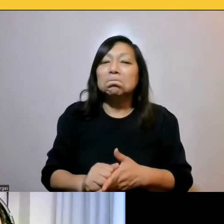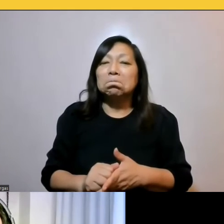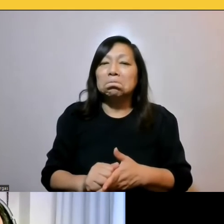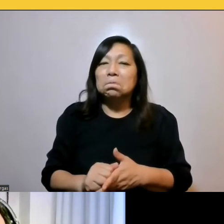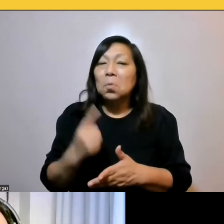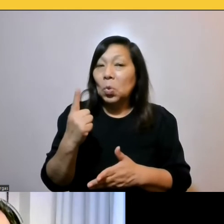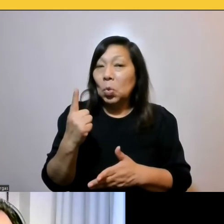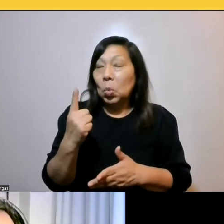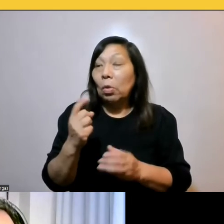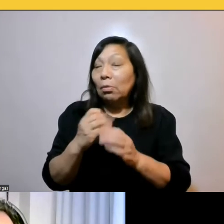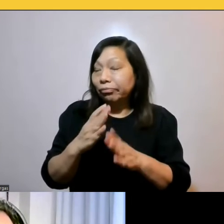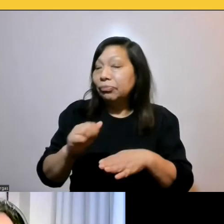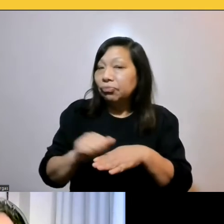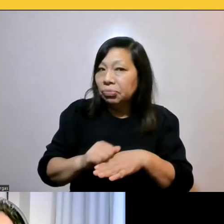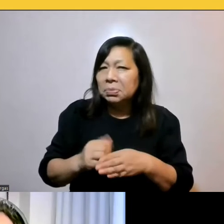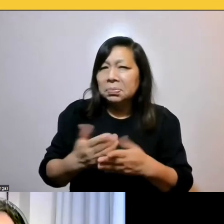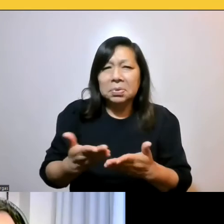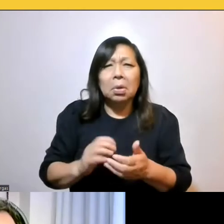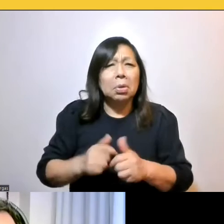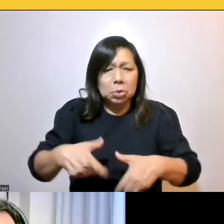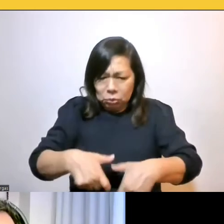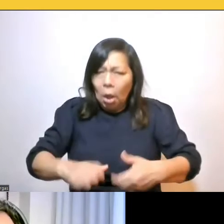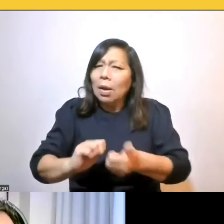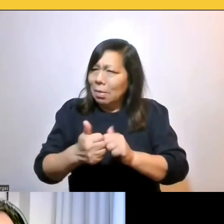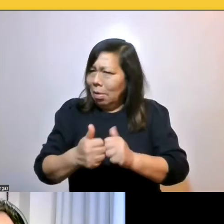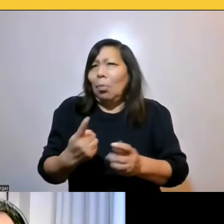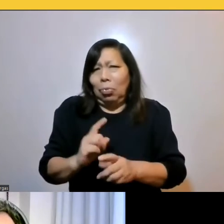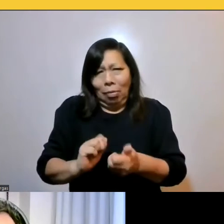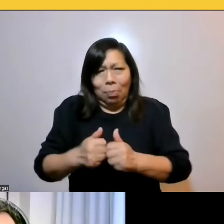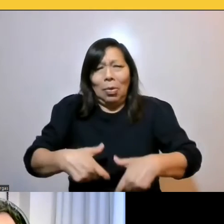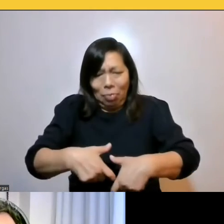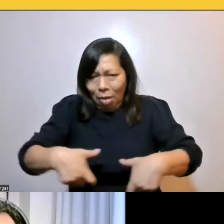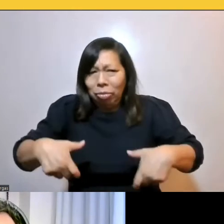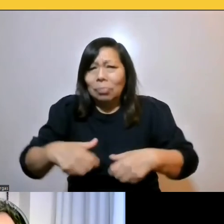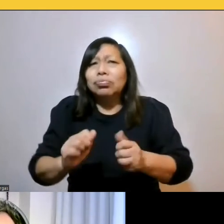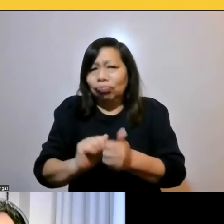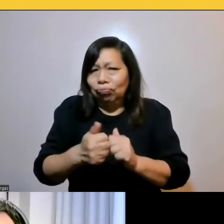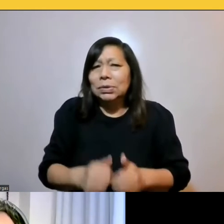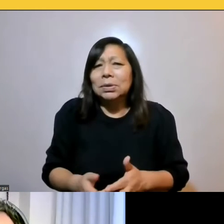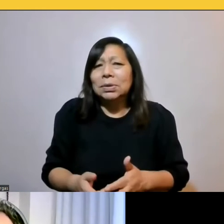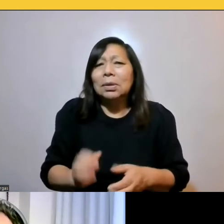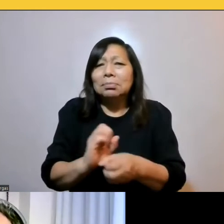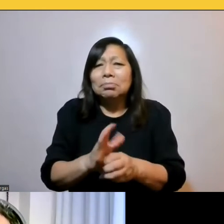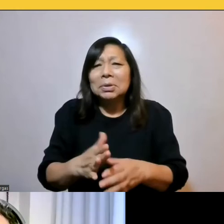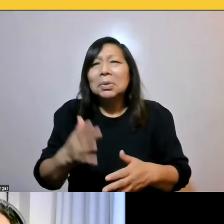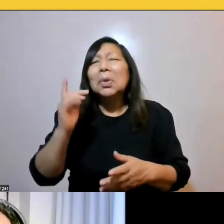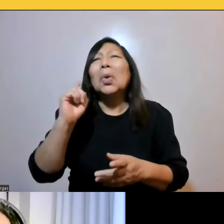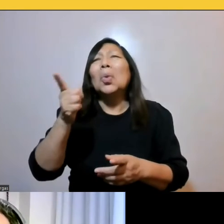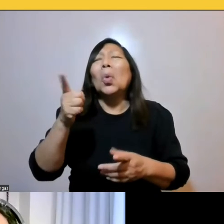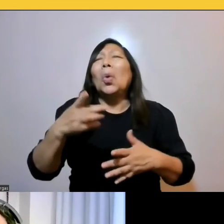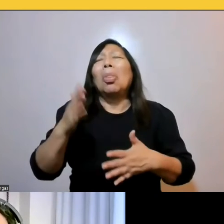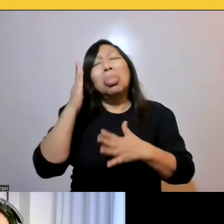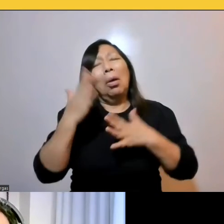idealmente una vez al día, por lo tanto cambiar también la ropa interior una vez al día durante la pandemia, porque hemos estado en casa, en pijama todo el día,